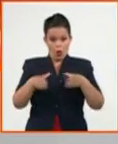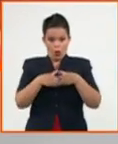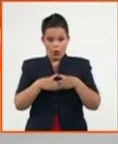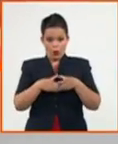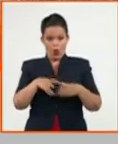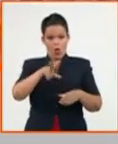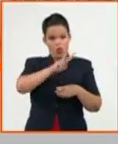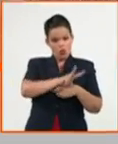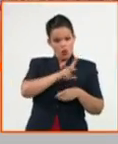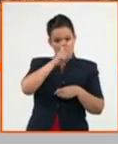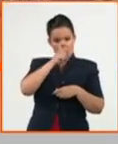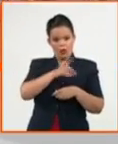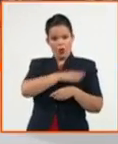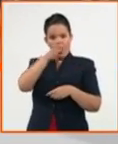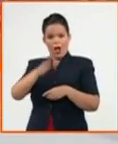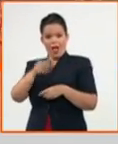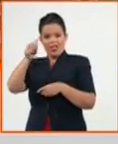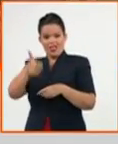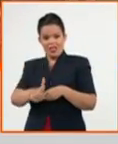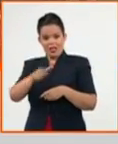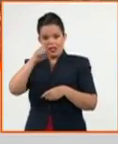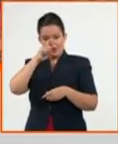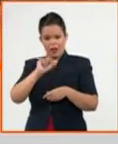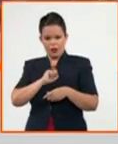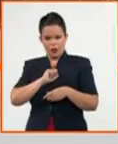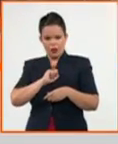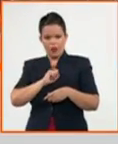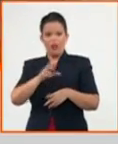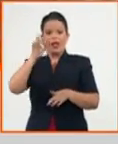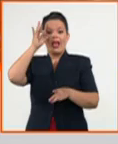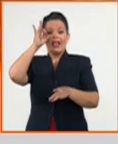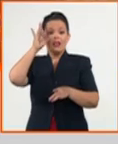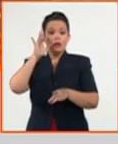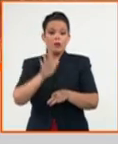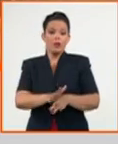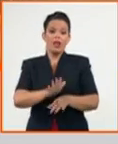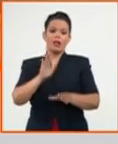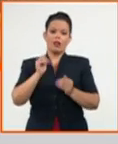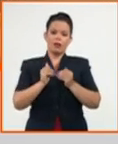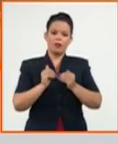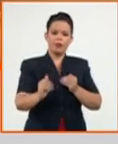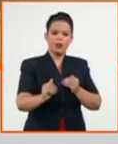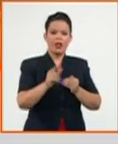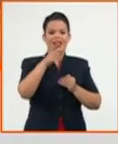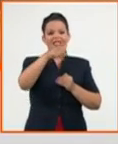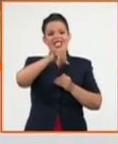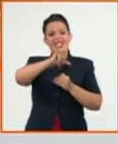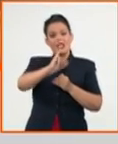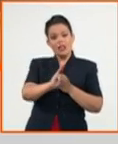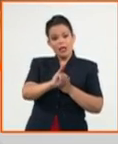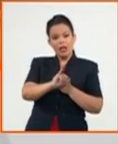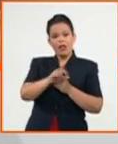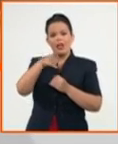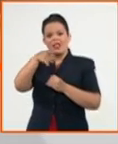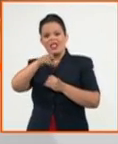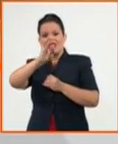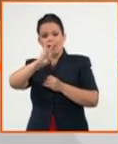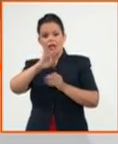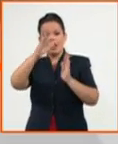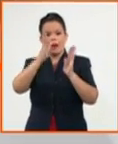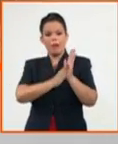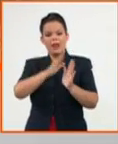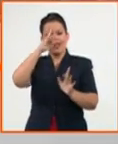se vacunarán en el transcurso de esta semana a partir de los días 16 17 de septiembre esto debe ser de forma